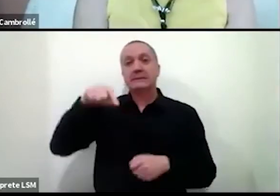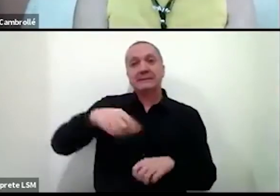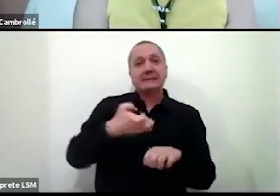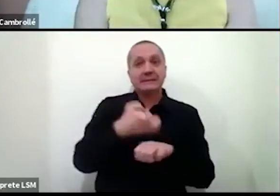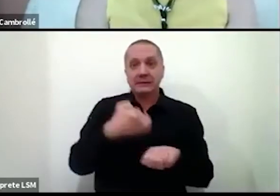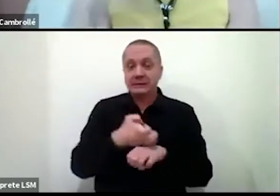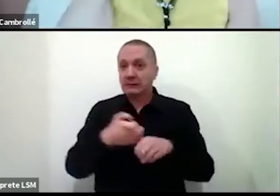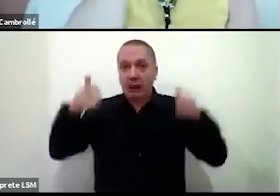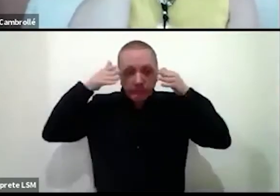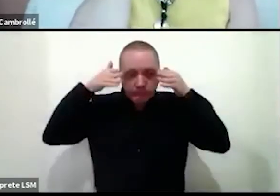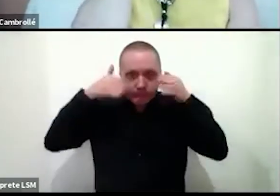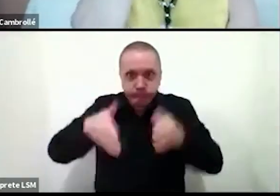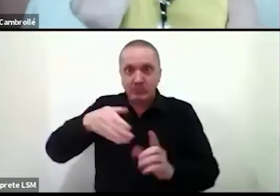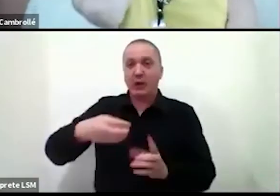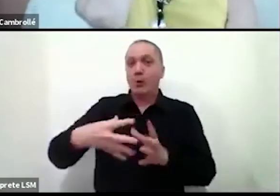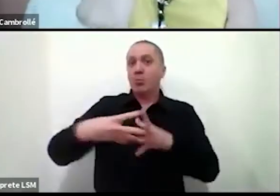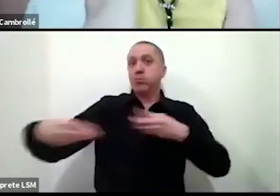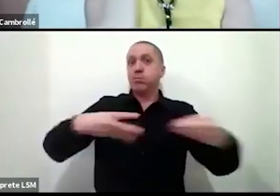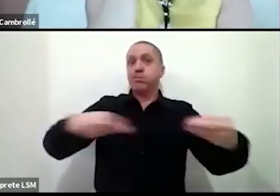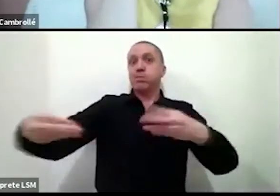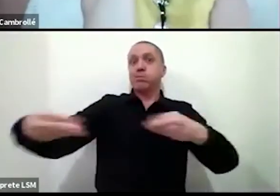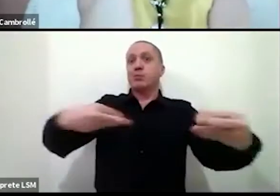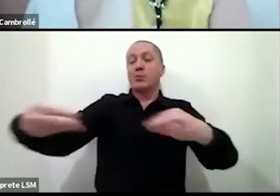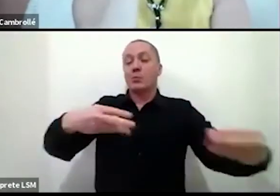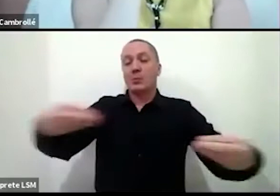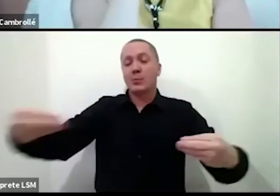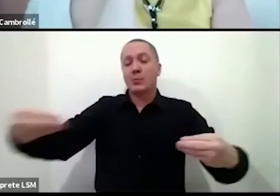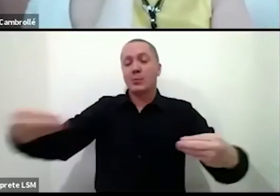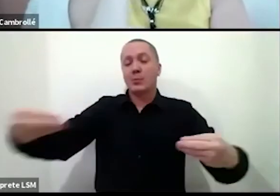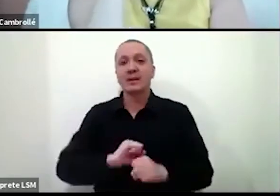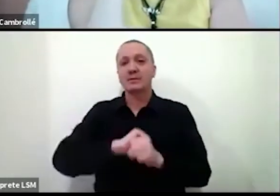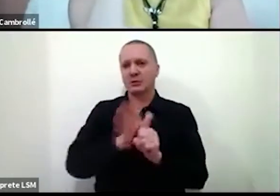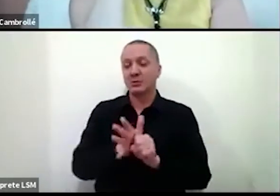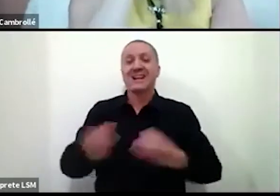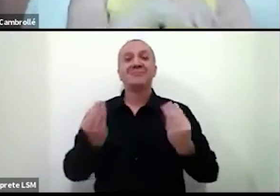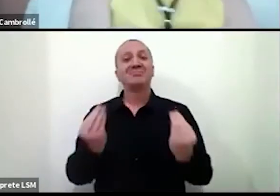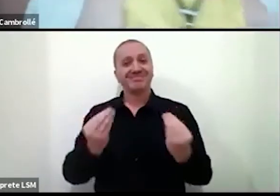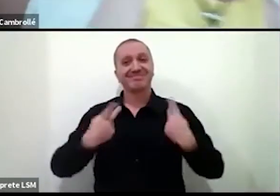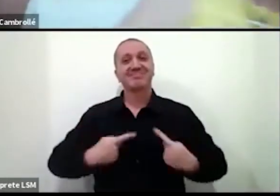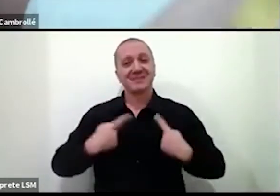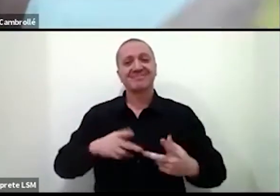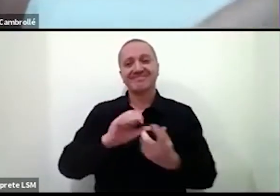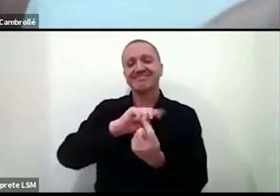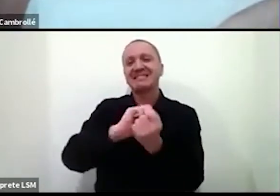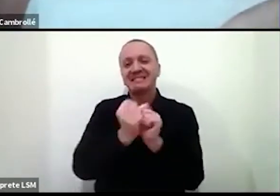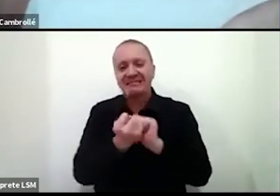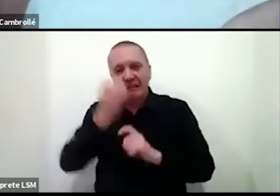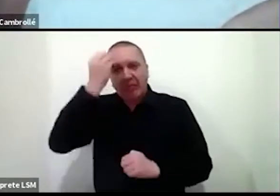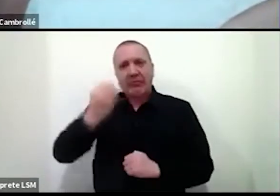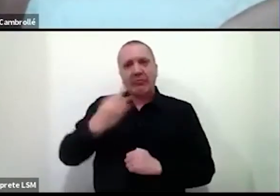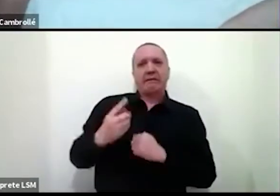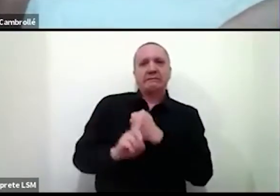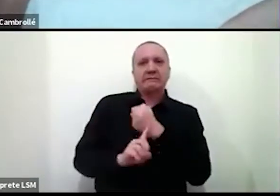de la pandemia este año. Entonces, pues también hemos tenido compañeras que se han visto afectadas a causa del COVID,